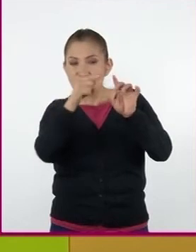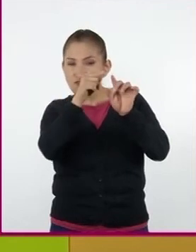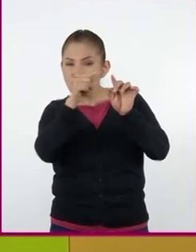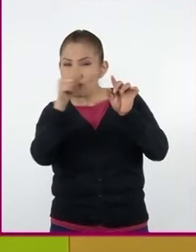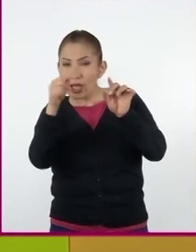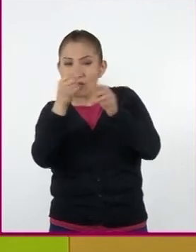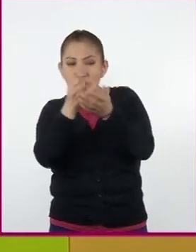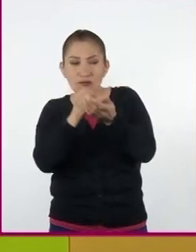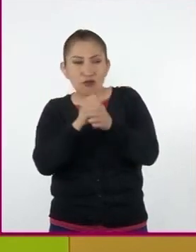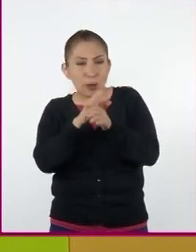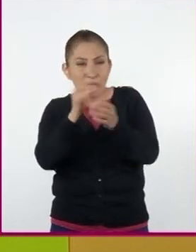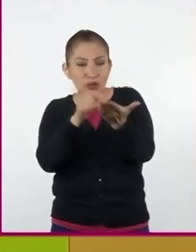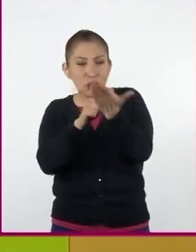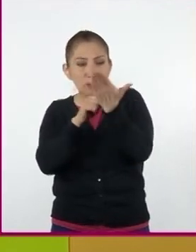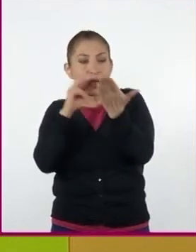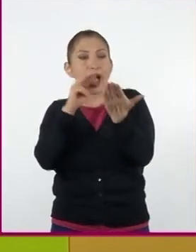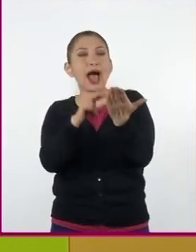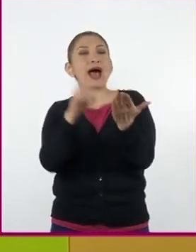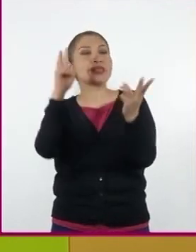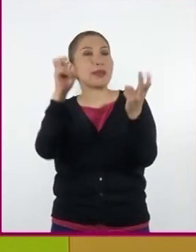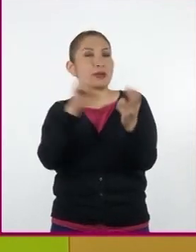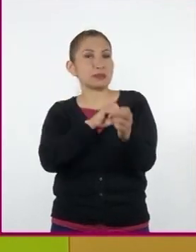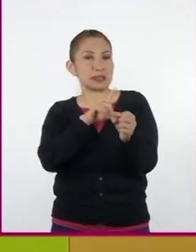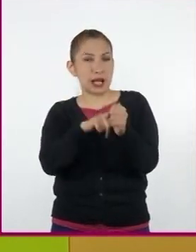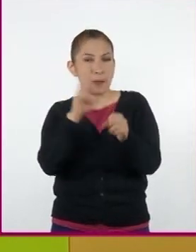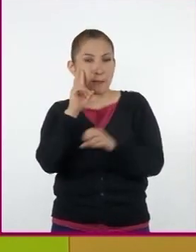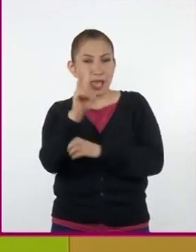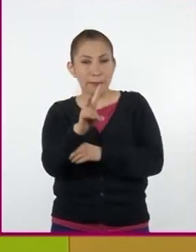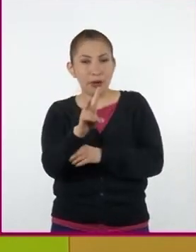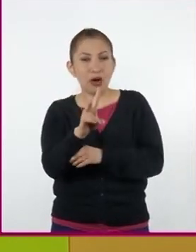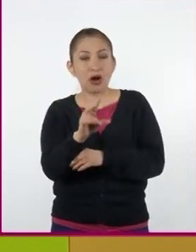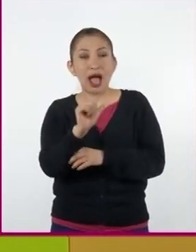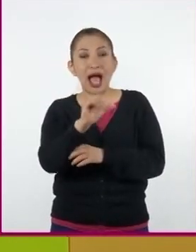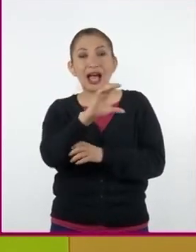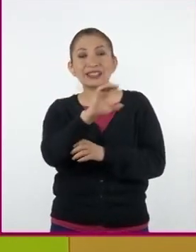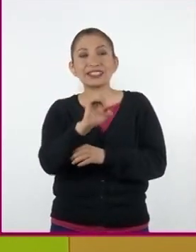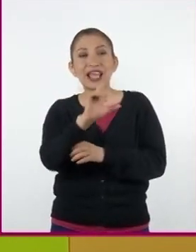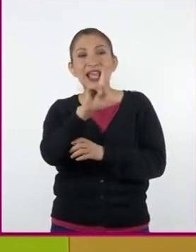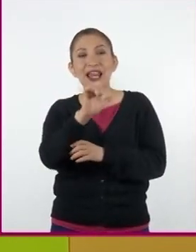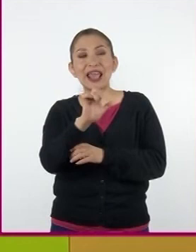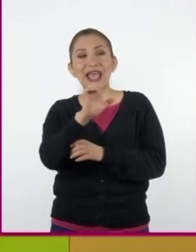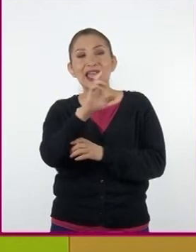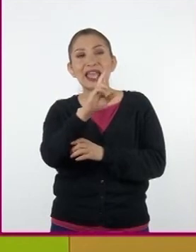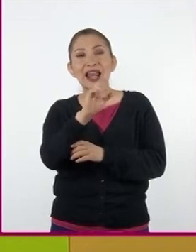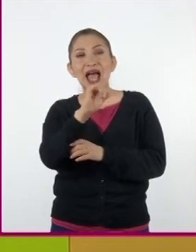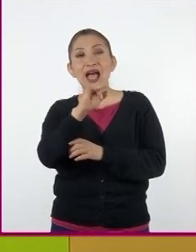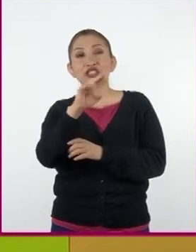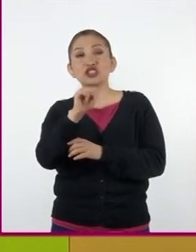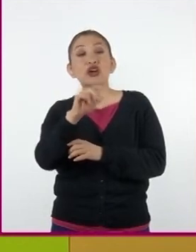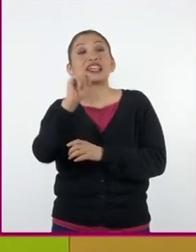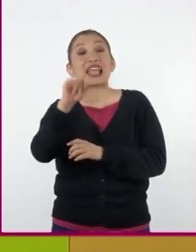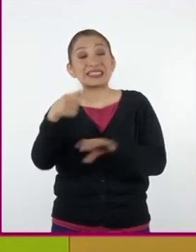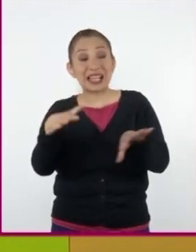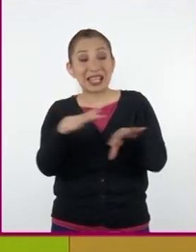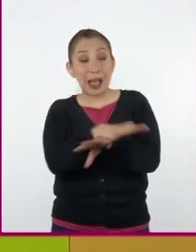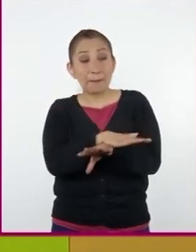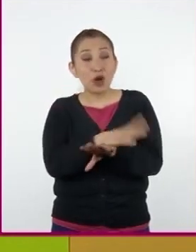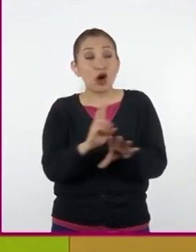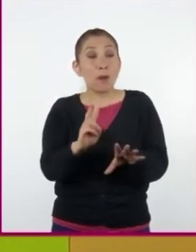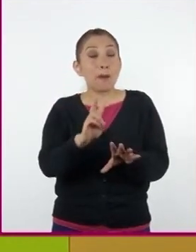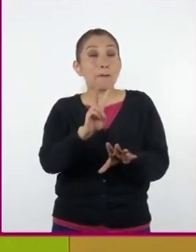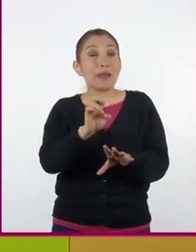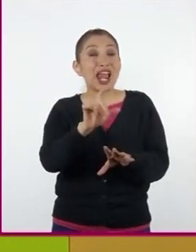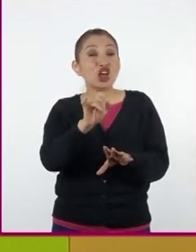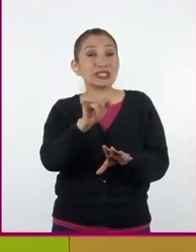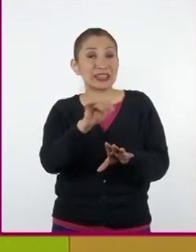brindarán datos sobre algo en particular. Veamos la aceleración. La aceleración es el cambio de velocidad.